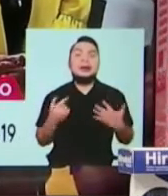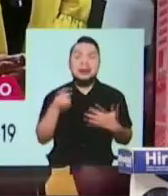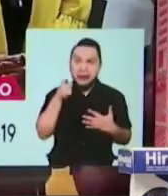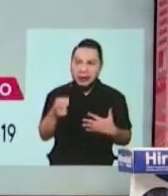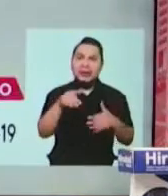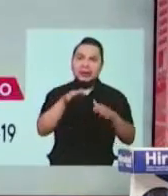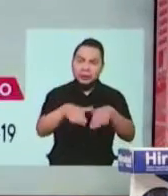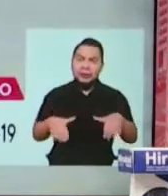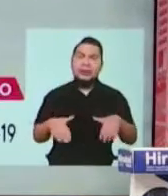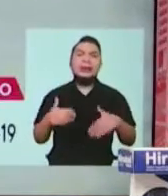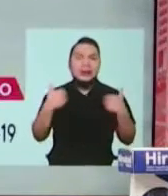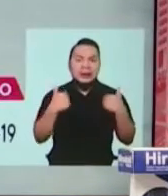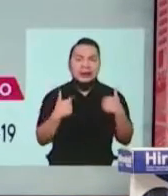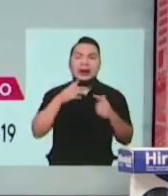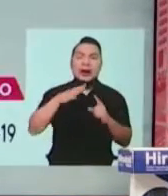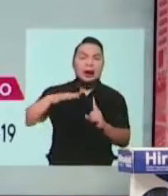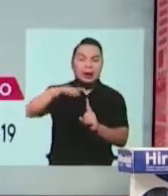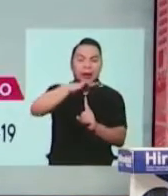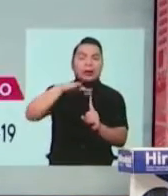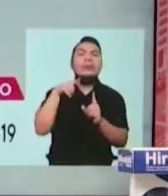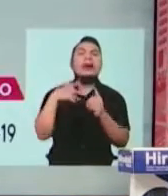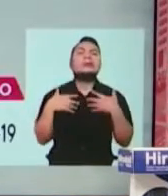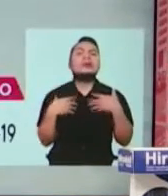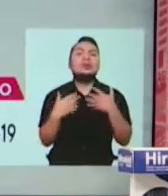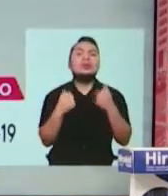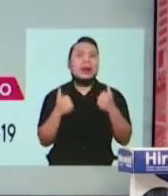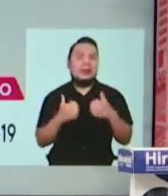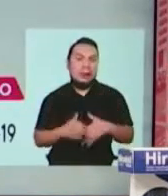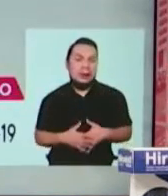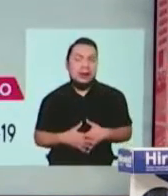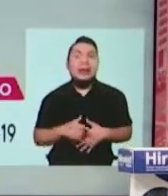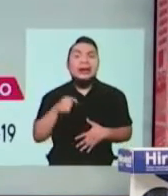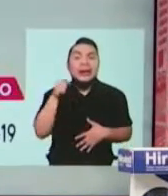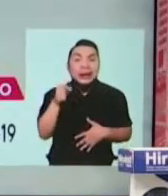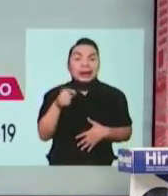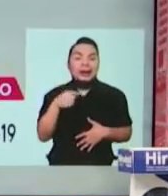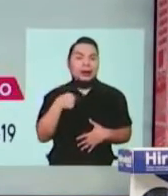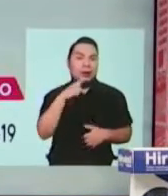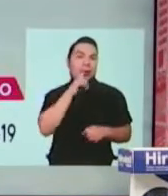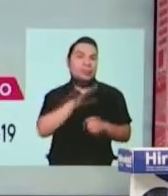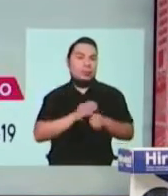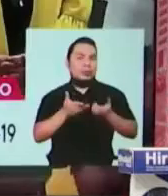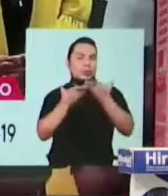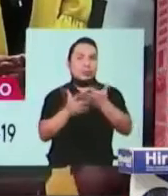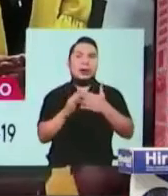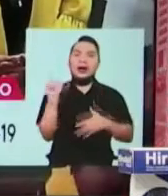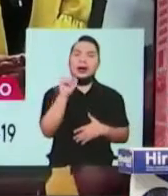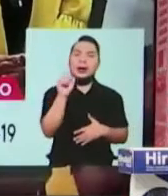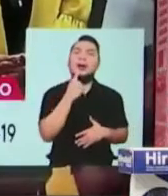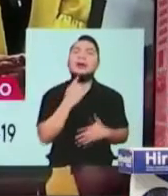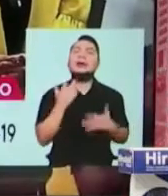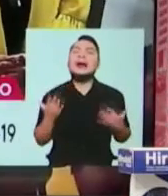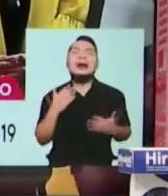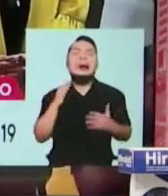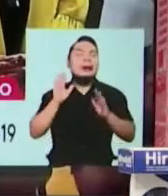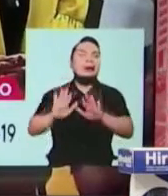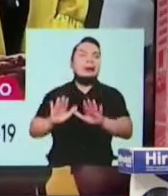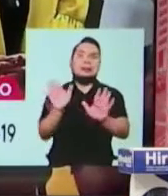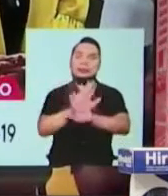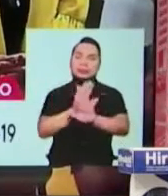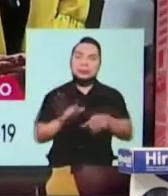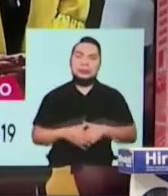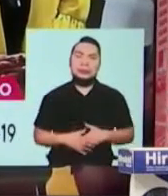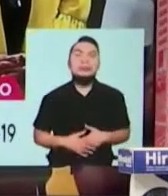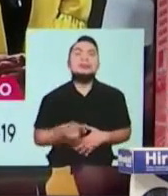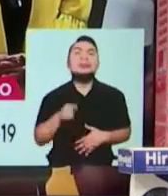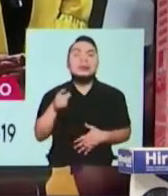hijos. Es bien fácil decir, yo te voy a dar colegio, comida, todo. No es así. Porque si eso fuera así, no habría pues pobreza en el Perú. Si el Estado te va a dar